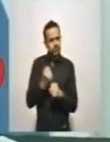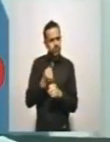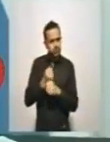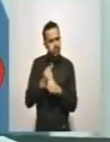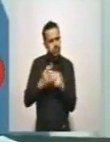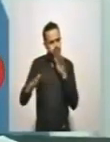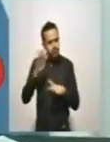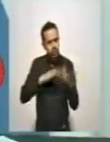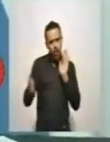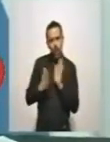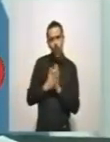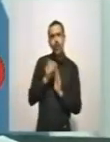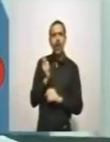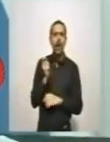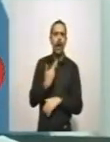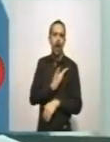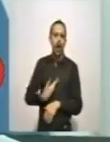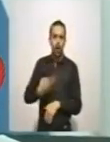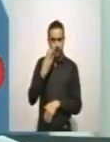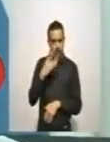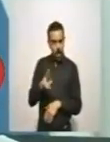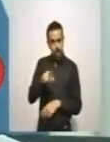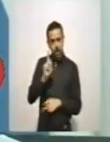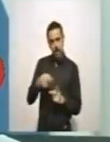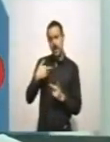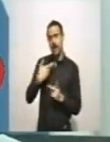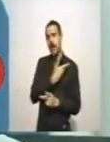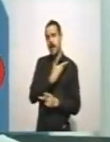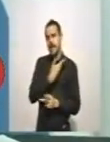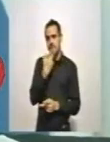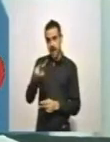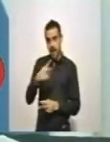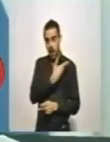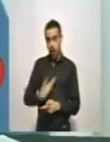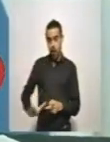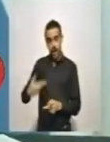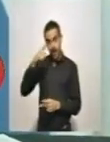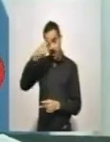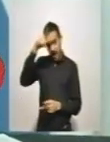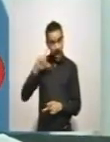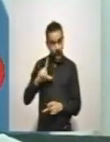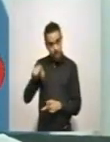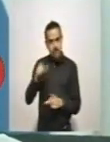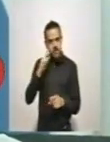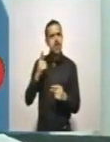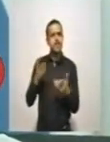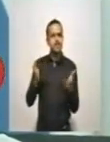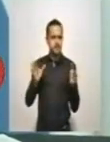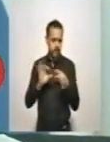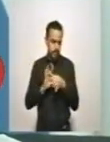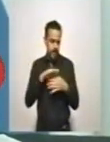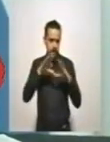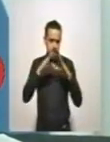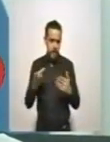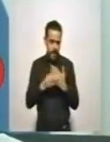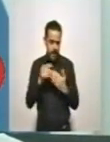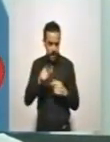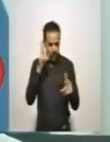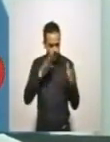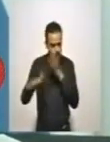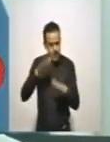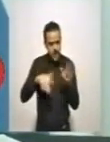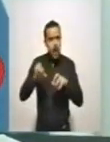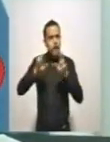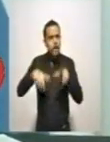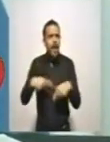el gobernador y la vicegobernadora y el equipo del ministerio en un plan de obras analizando a través de todas las fuentes